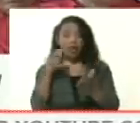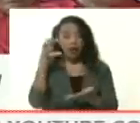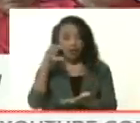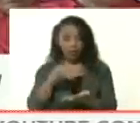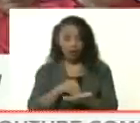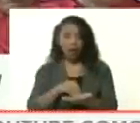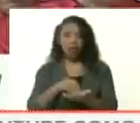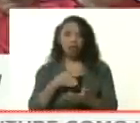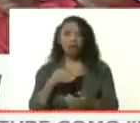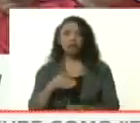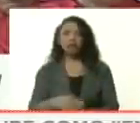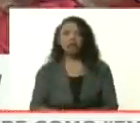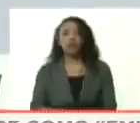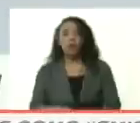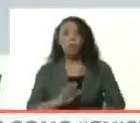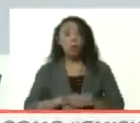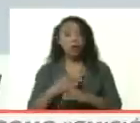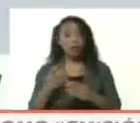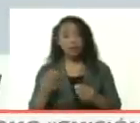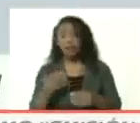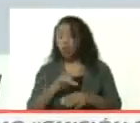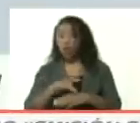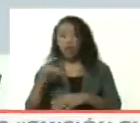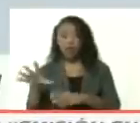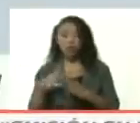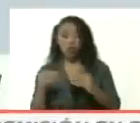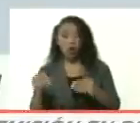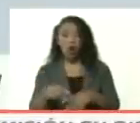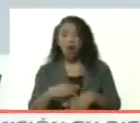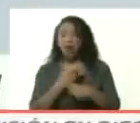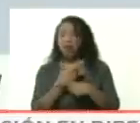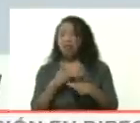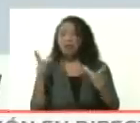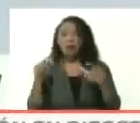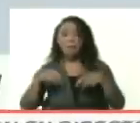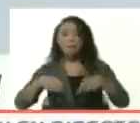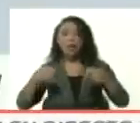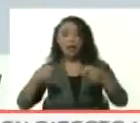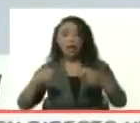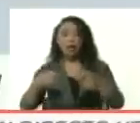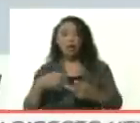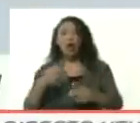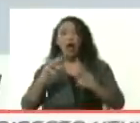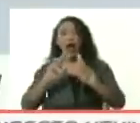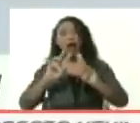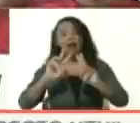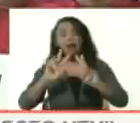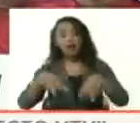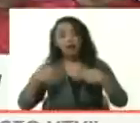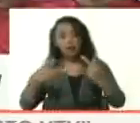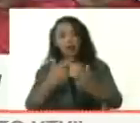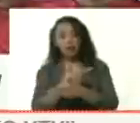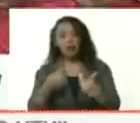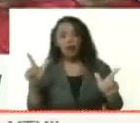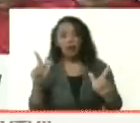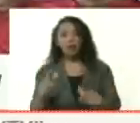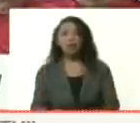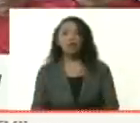porque si no le dejamos todo al libre mercado, al neoliberalismo, y se acabó el pueblo.